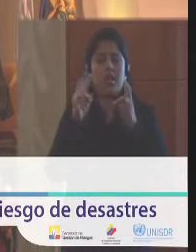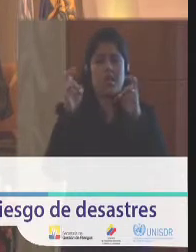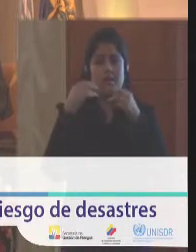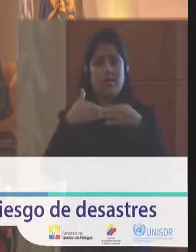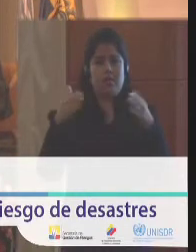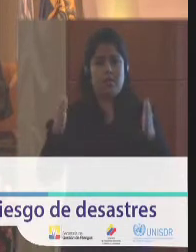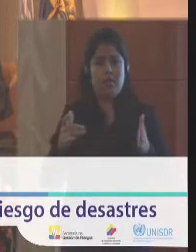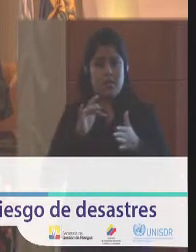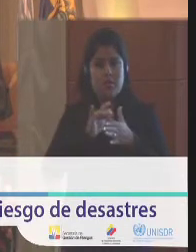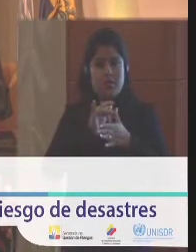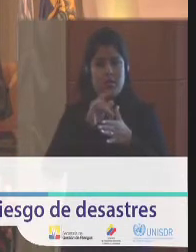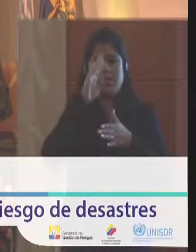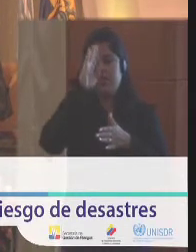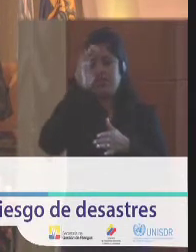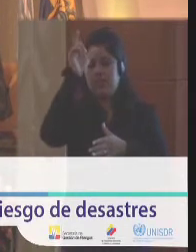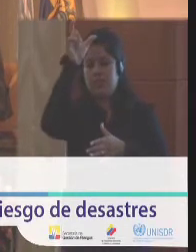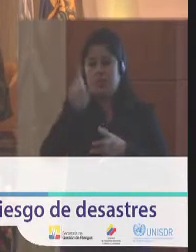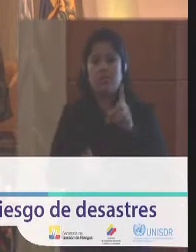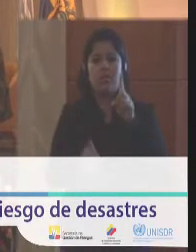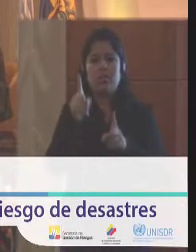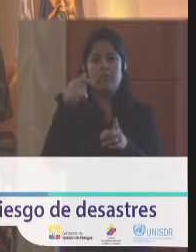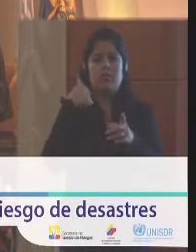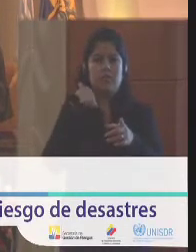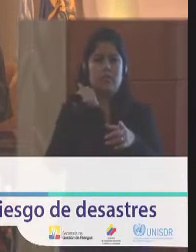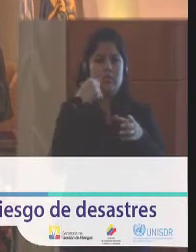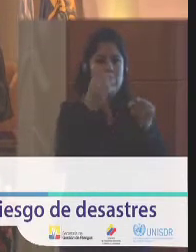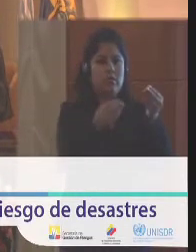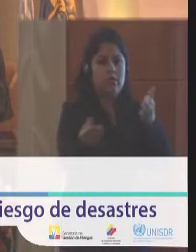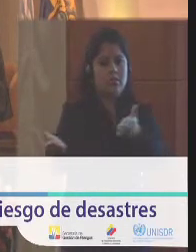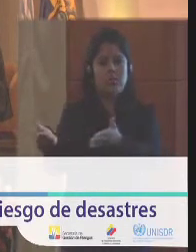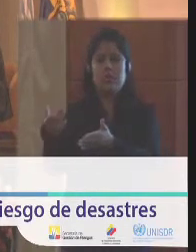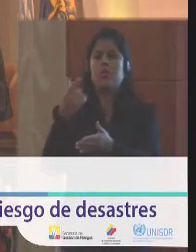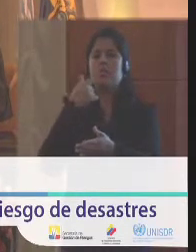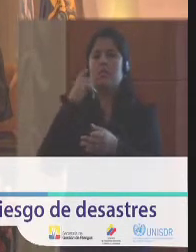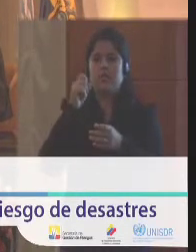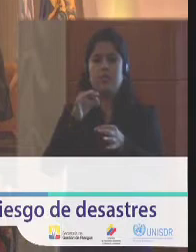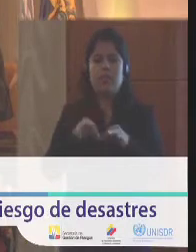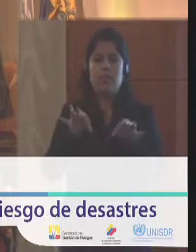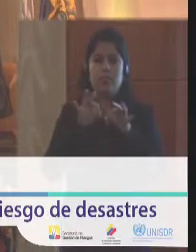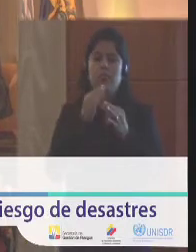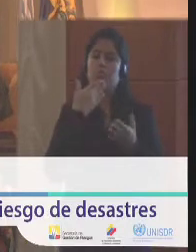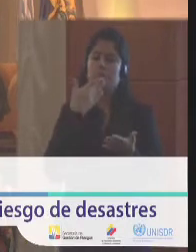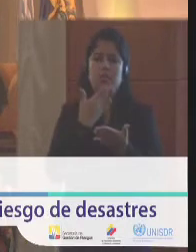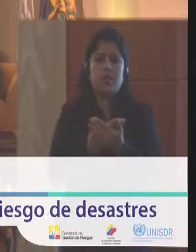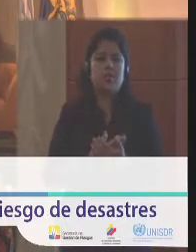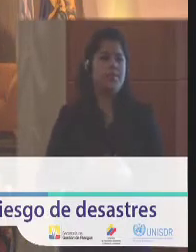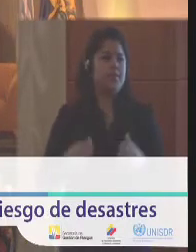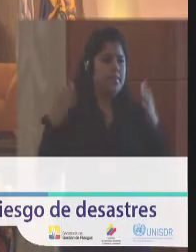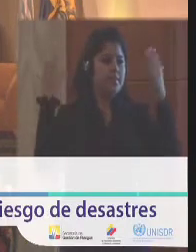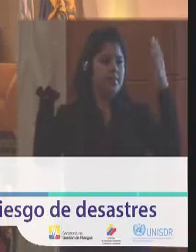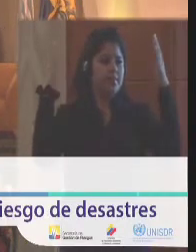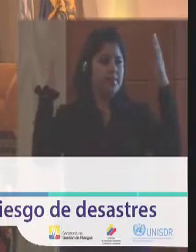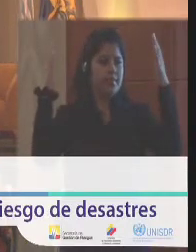que estar enfocado siempre a las víctimas, evitar que haya más víctimas y conectarlos al desarrollo. Bueno, muchas gracias.